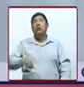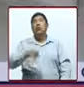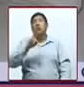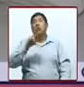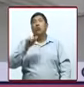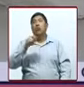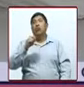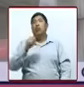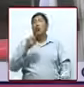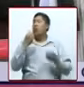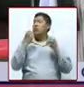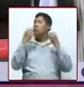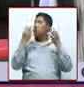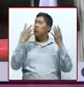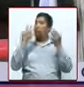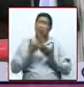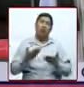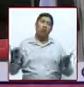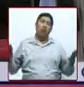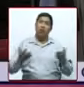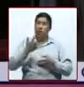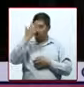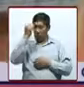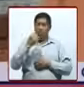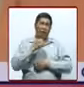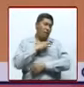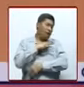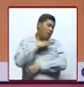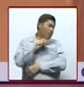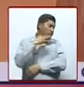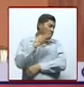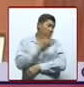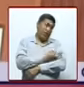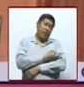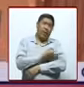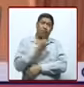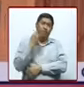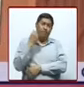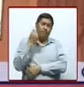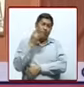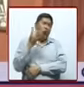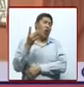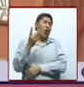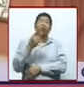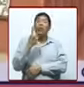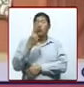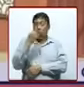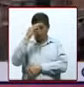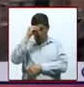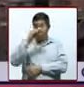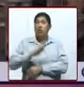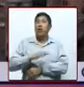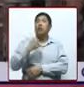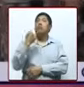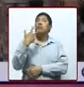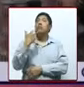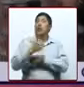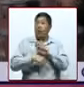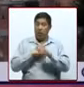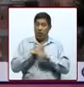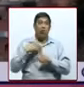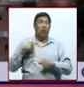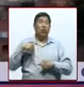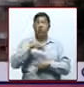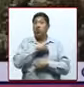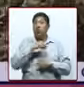hacer muchas más cosas que yo, porque es mucho más fuerte. Estamos en busca de un pequeñito de 13 años de edad. Estamos